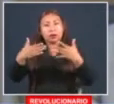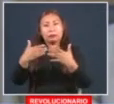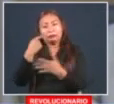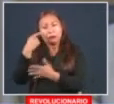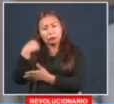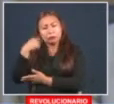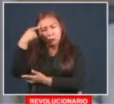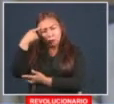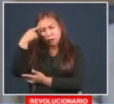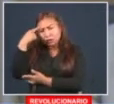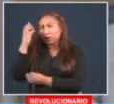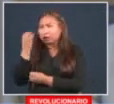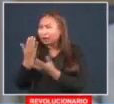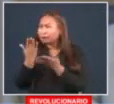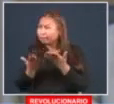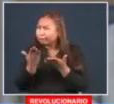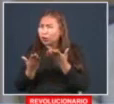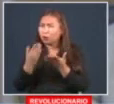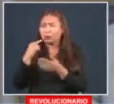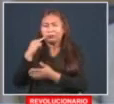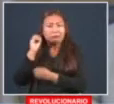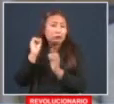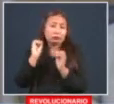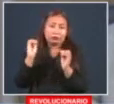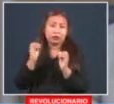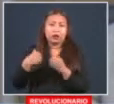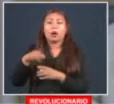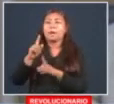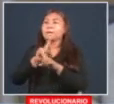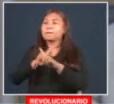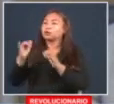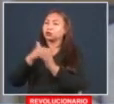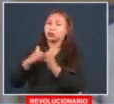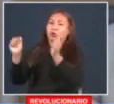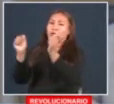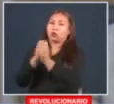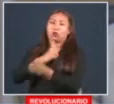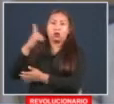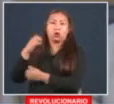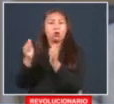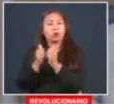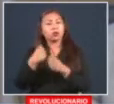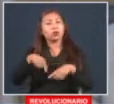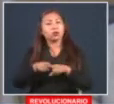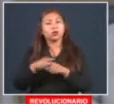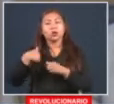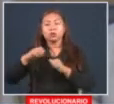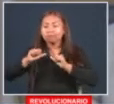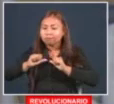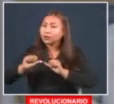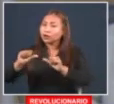mano turbia, pero yo tengo a Dios conmigo y no me van a callar. Seguiré dando mi